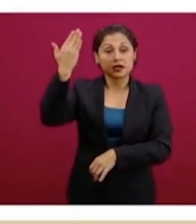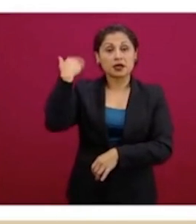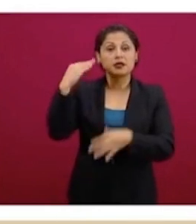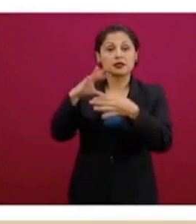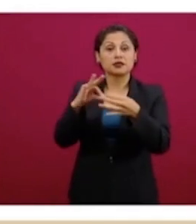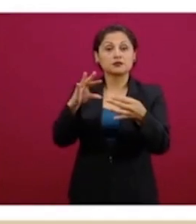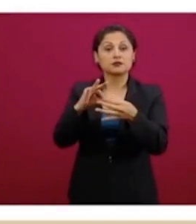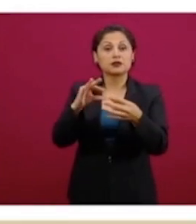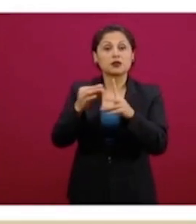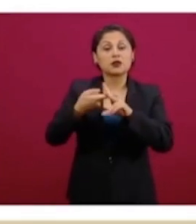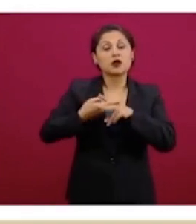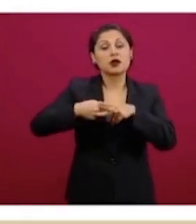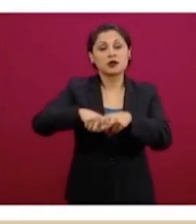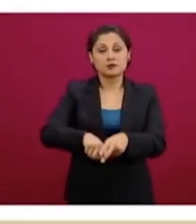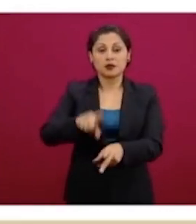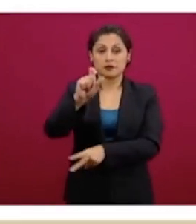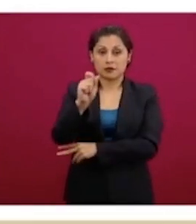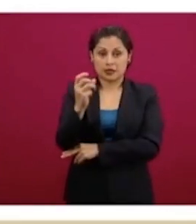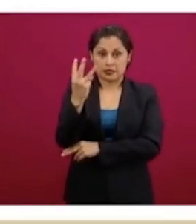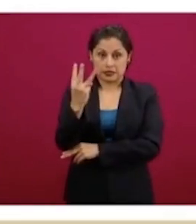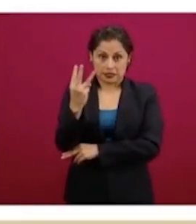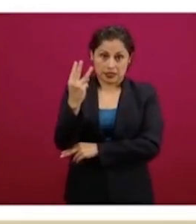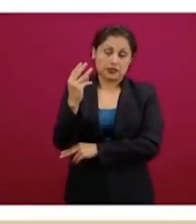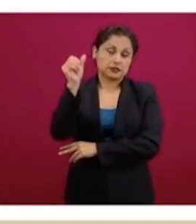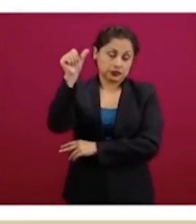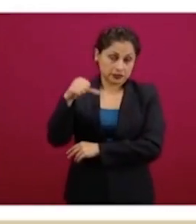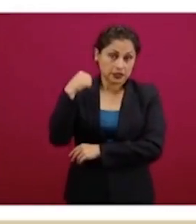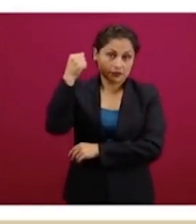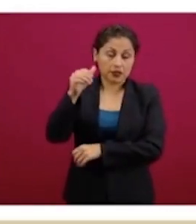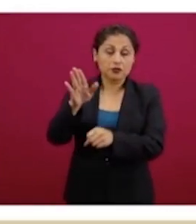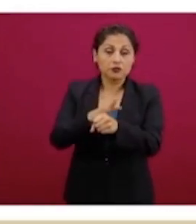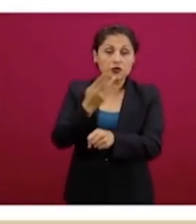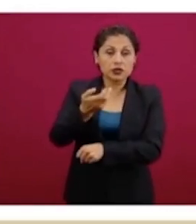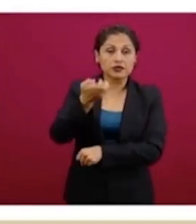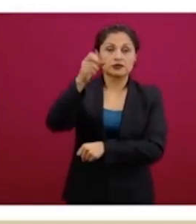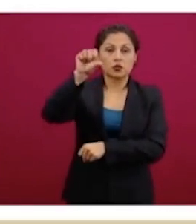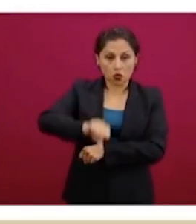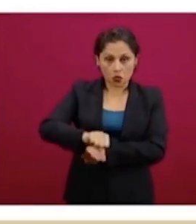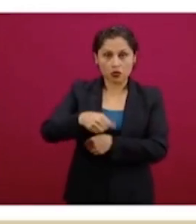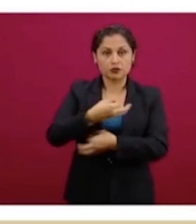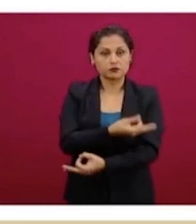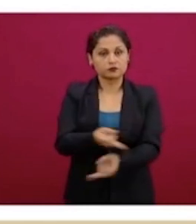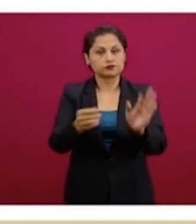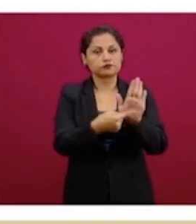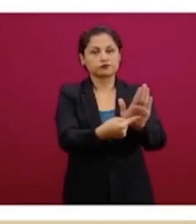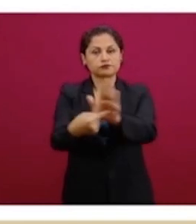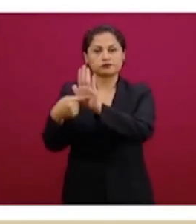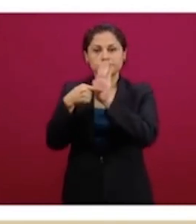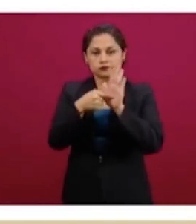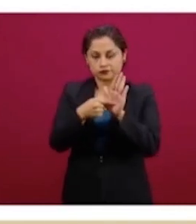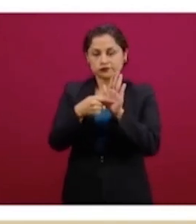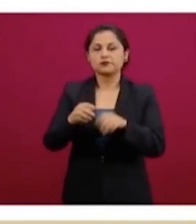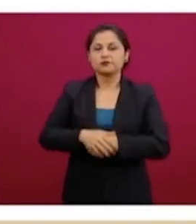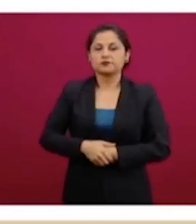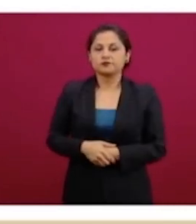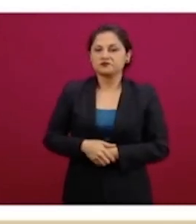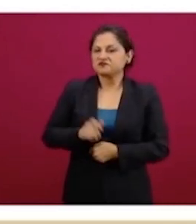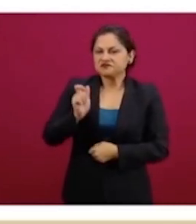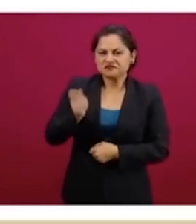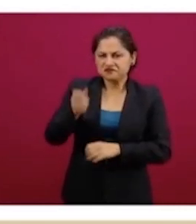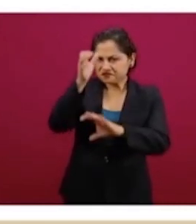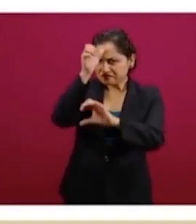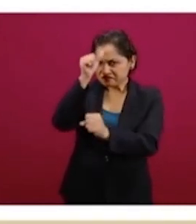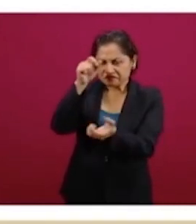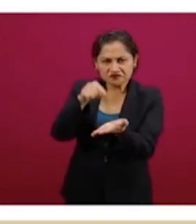eso el día de hoy lo estamos presentando a consideración de ustedes para informar al pueblo de México. El acuerdo permite que la población derechohabiente y